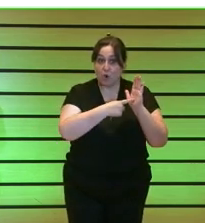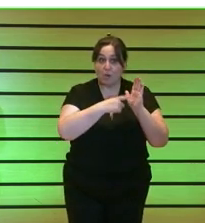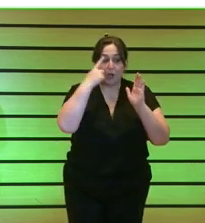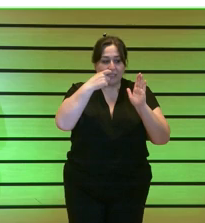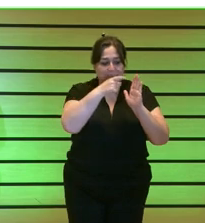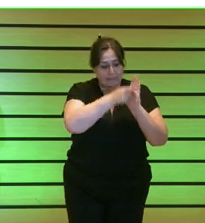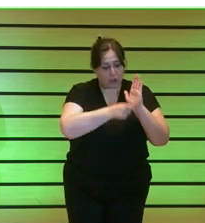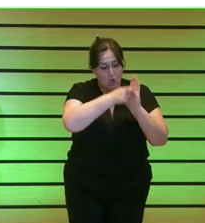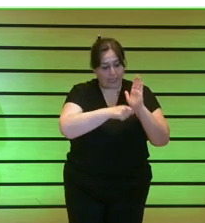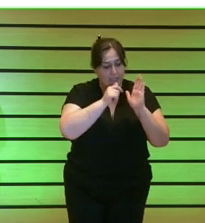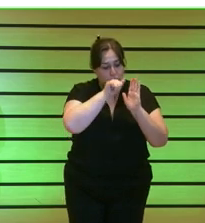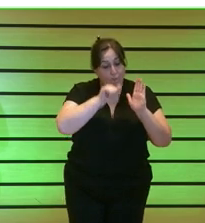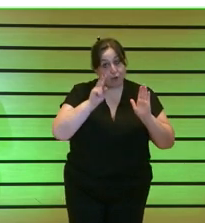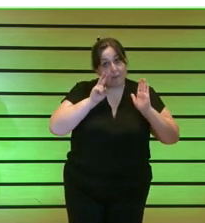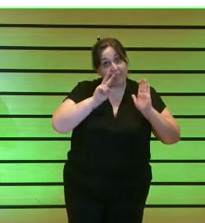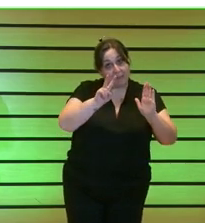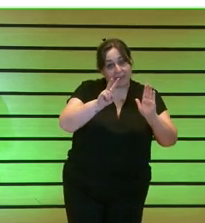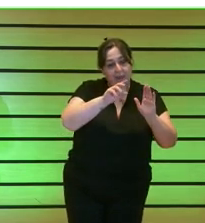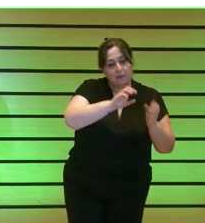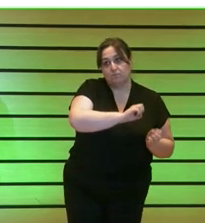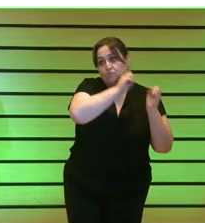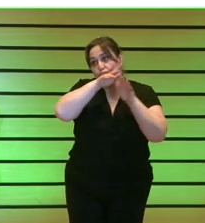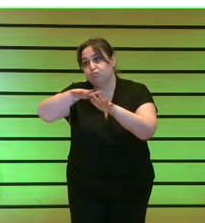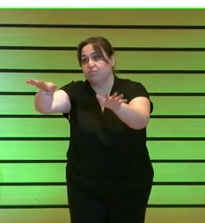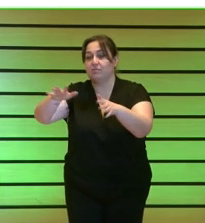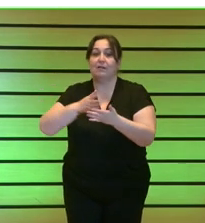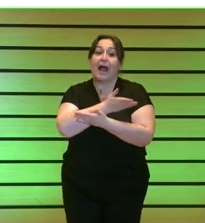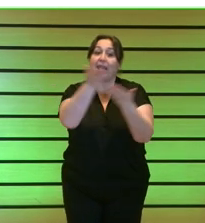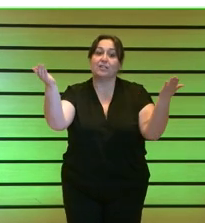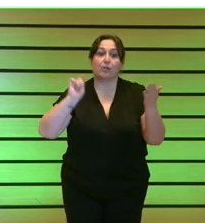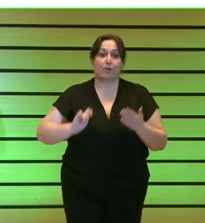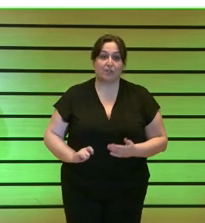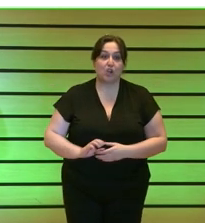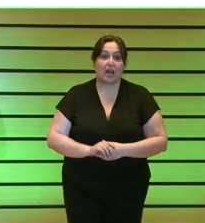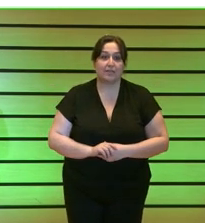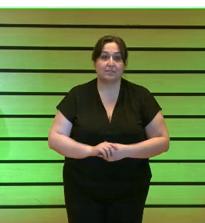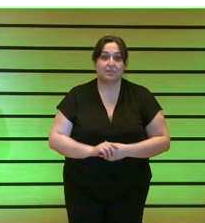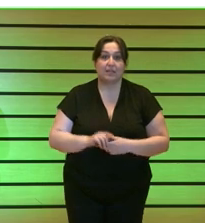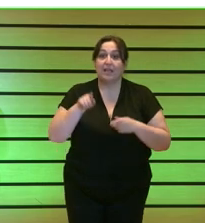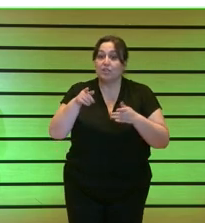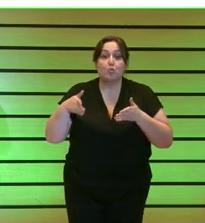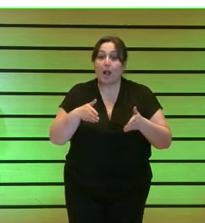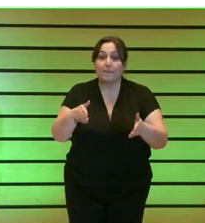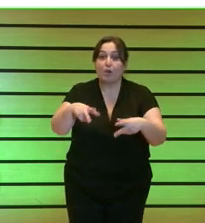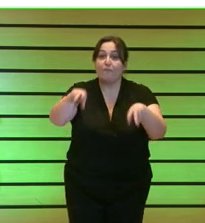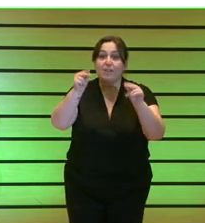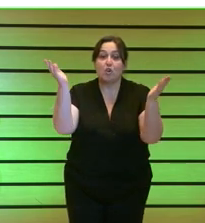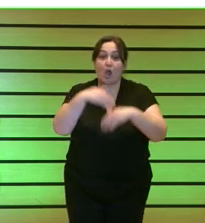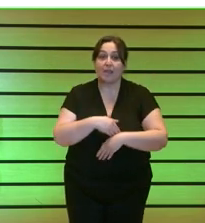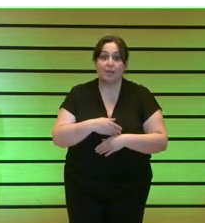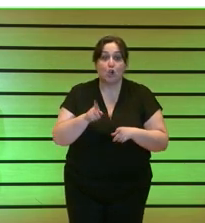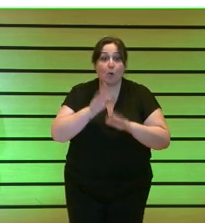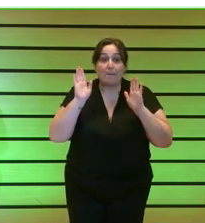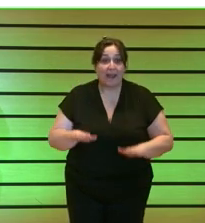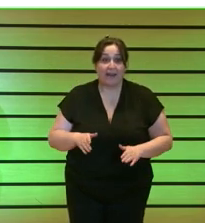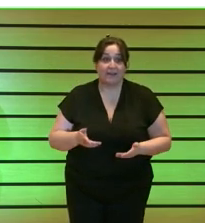nuestra forma de ver la sanidad al resto de profesionales y es una corriente que no tiene fin y que no tiene y que